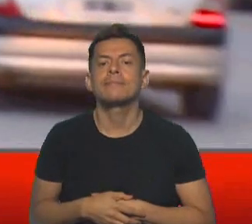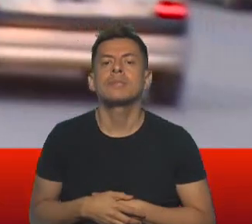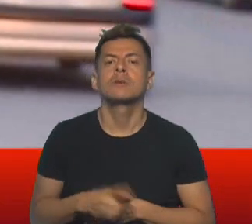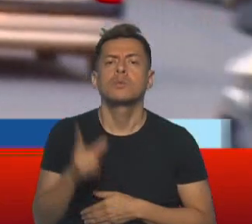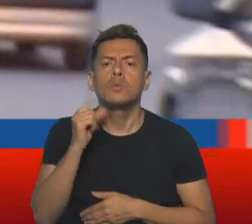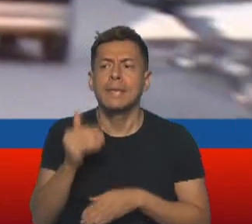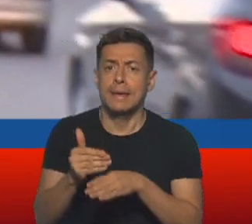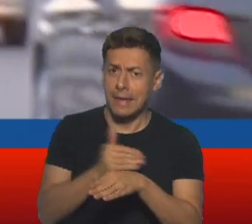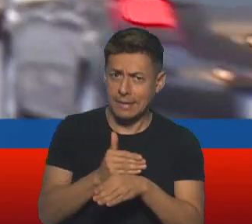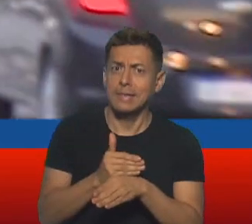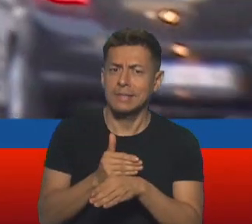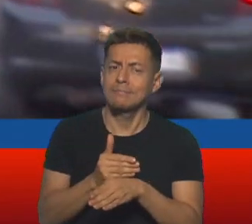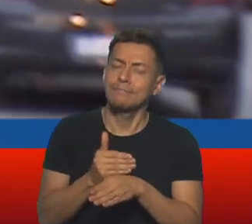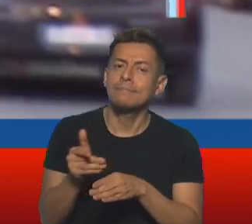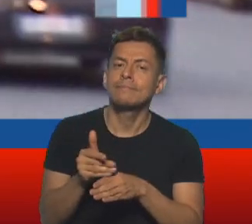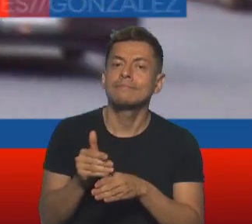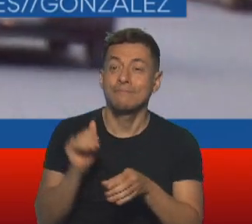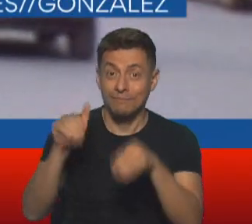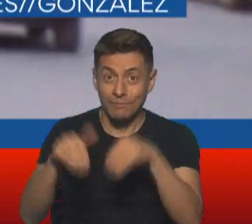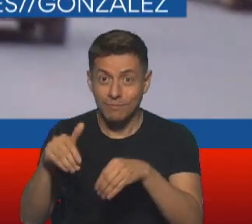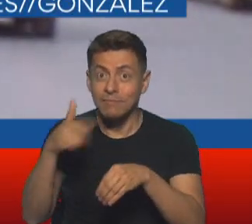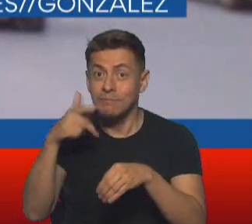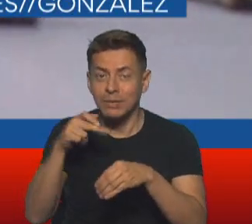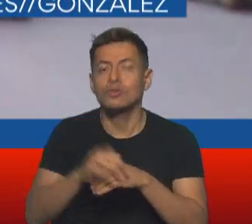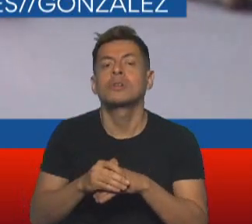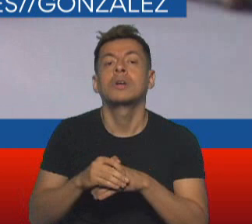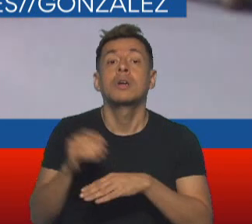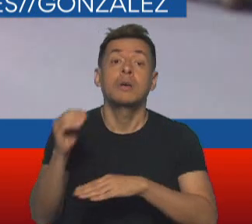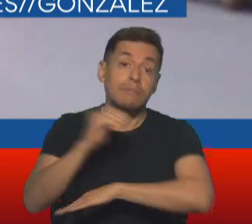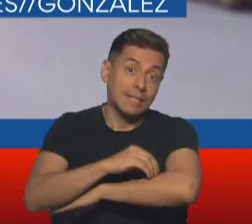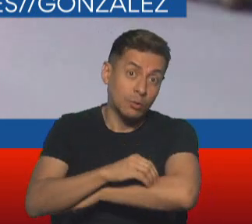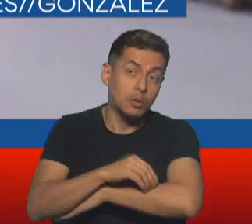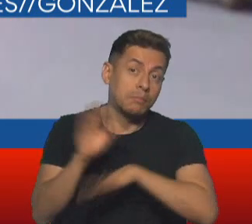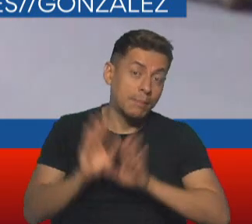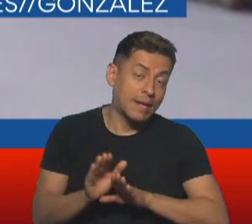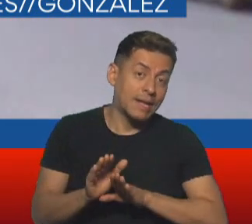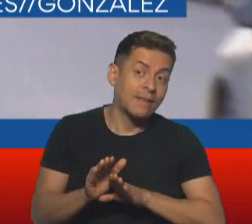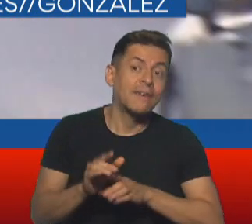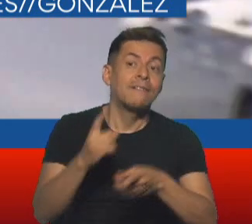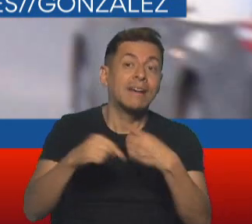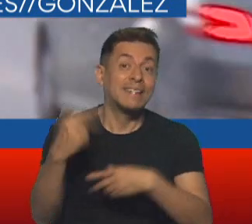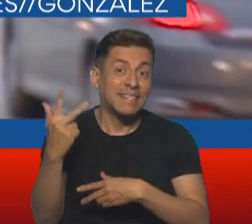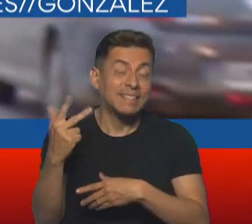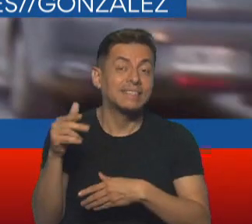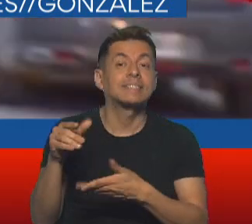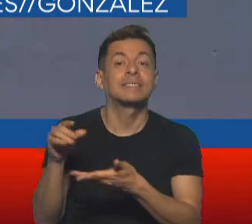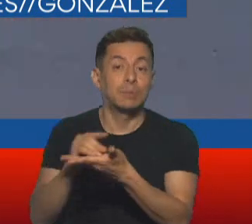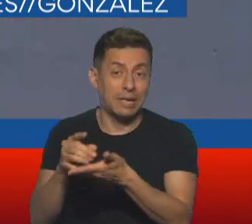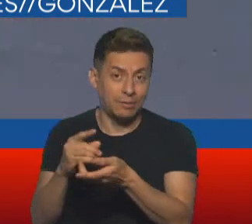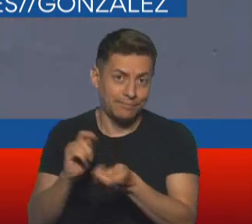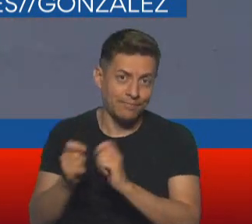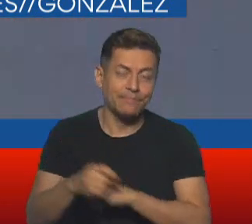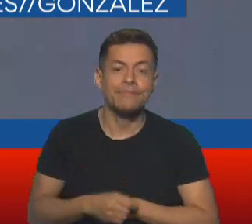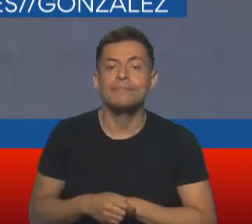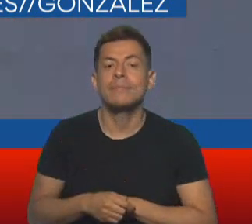24 horas de las elecciones de medio término, la provincia de Santa Cruz se prepara para renovar tres bancas de la Cámara Baja. Cerca de